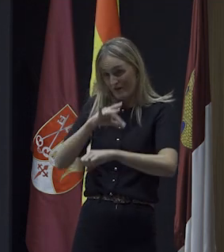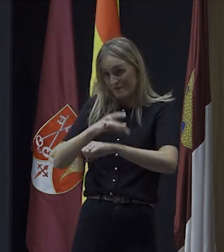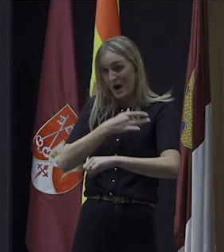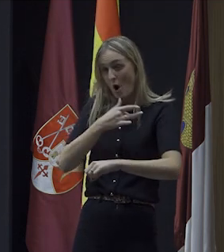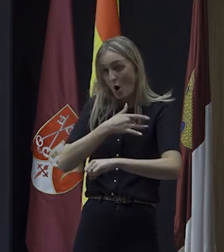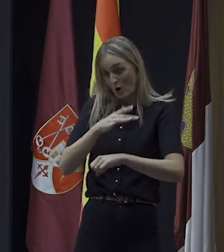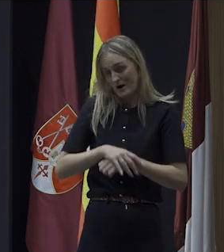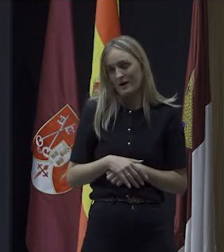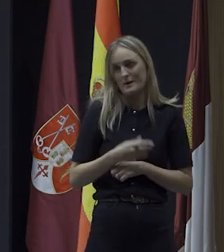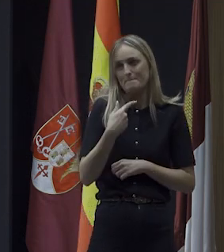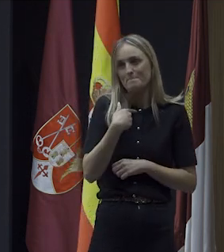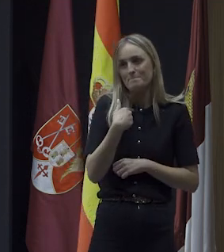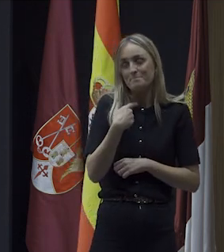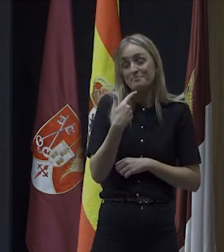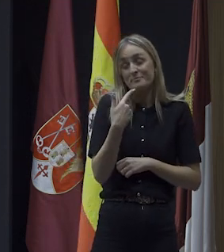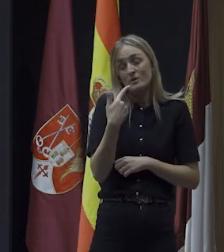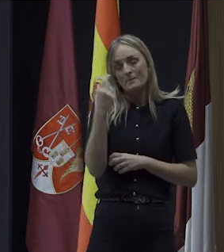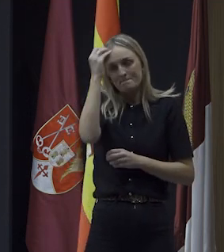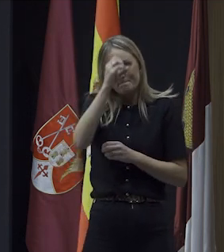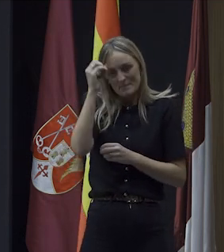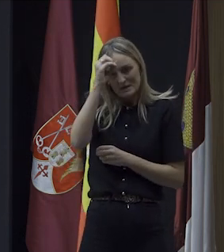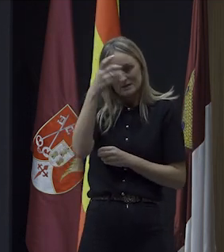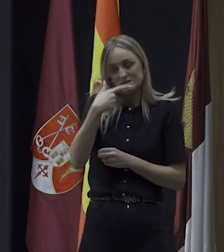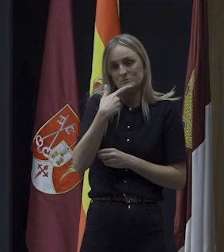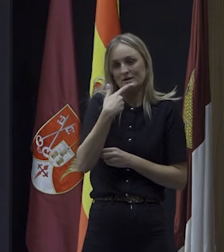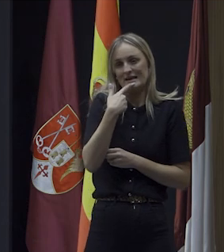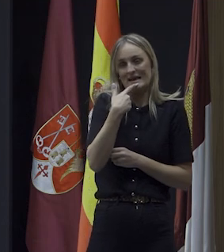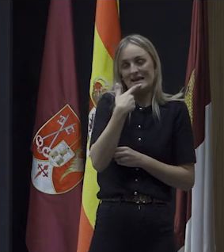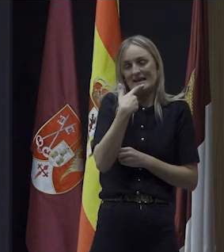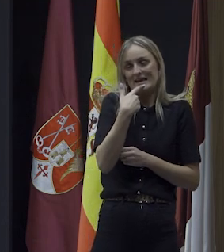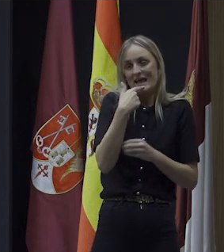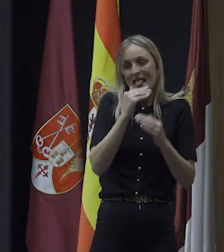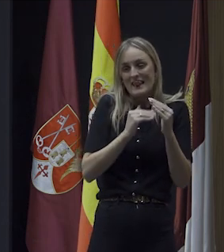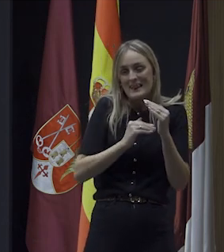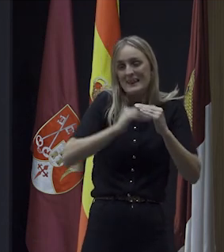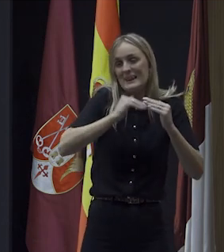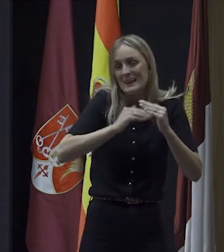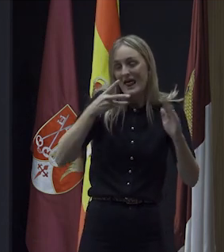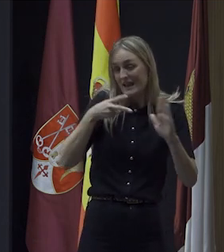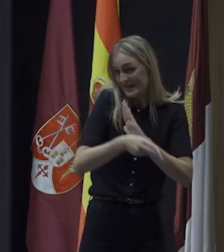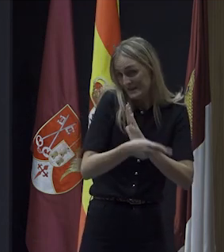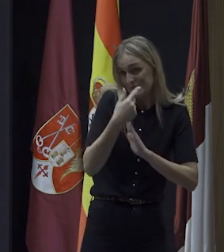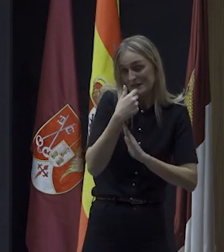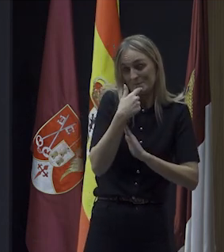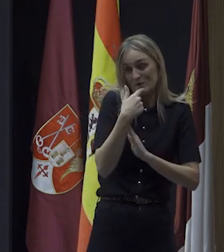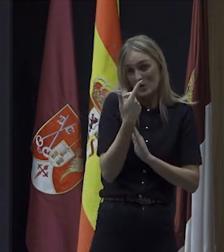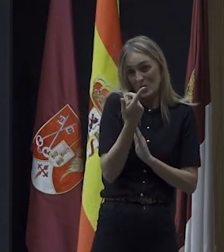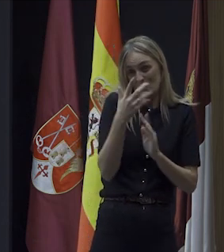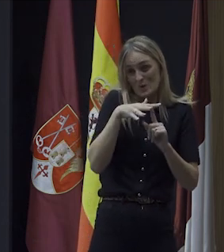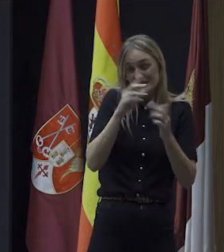causa. Digamos que ya es la última gota que colma el vaso, ¿vale? Pero no es, digamos, la causa de la enfermedad, normalmente no es eso.